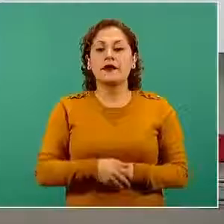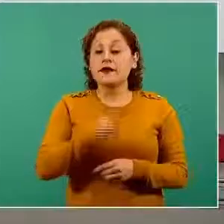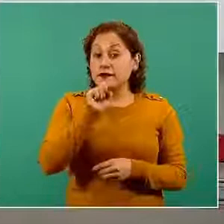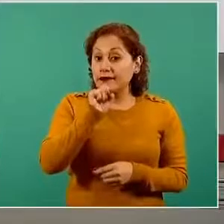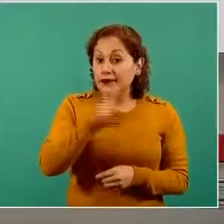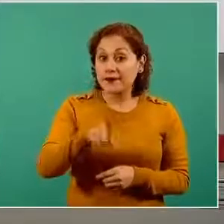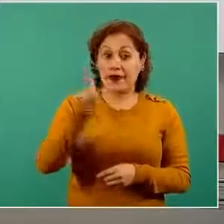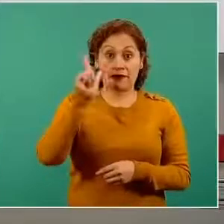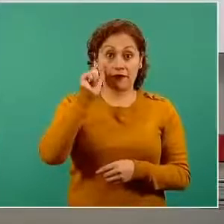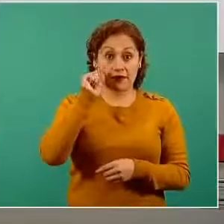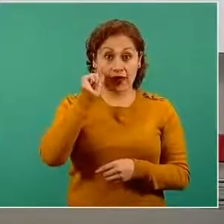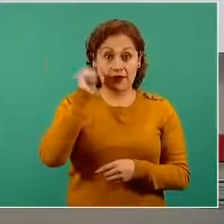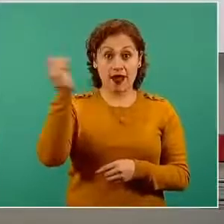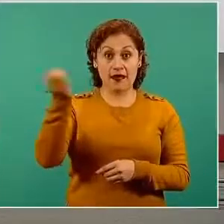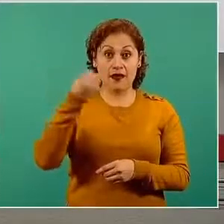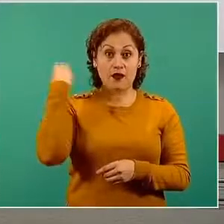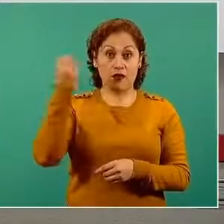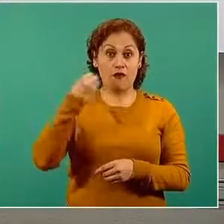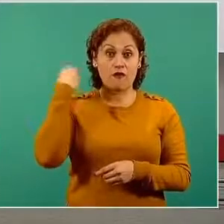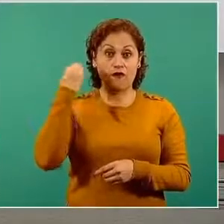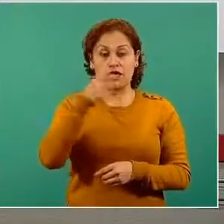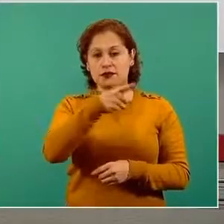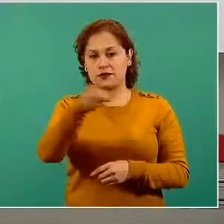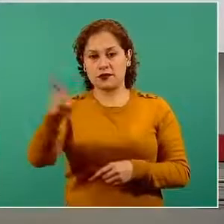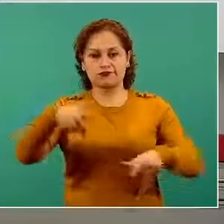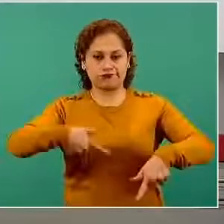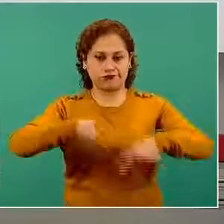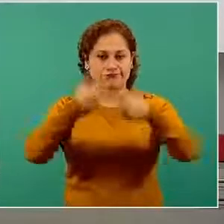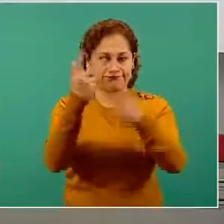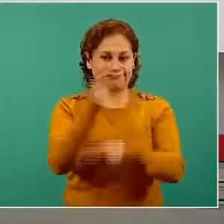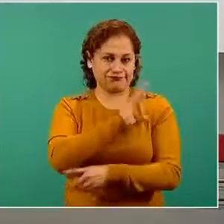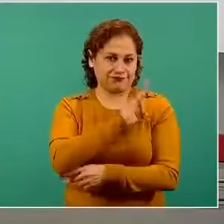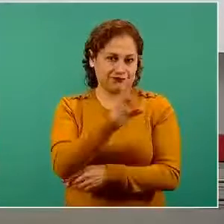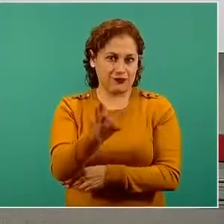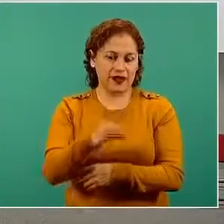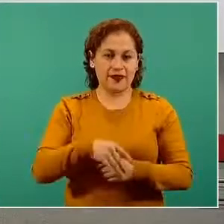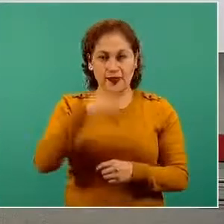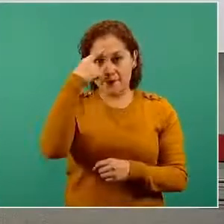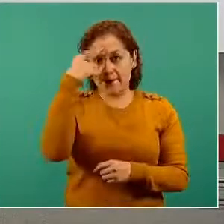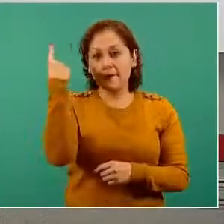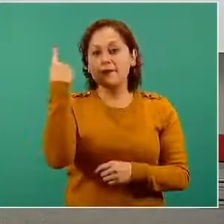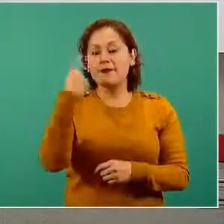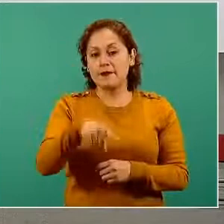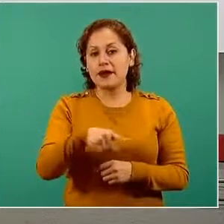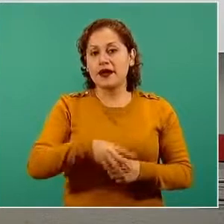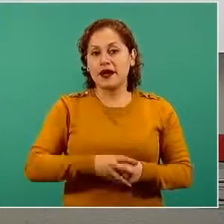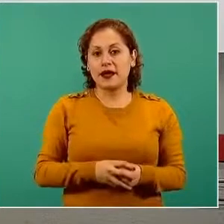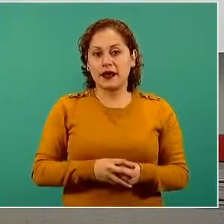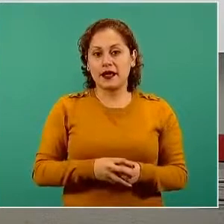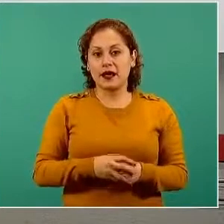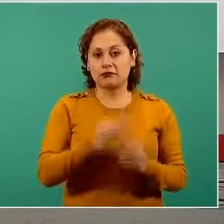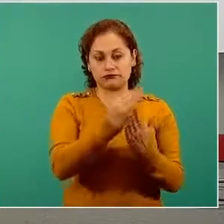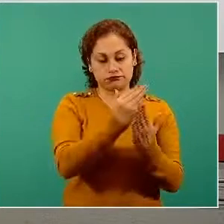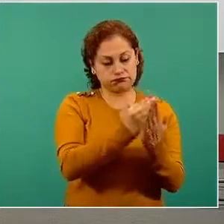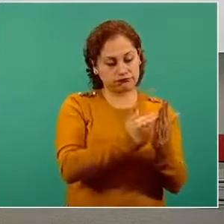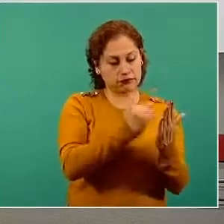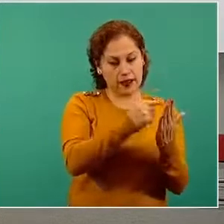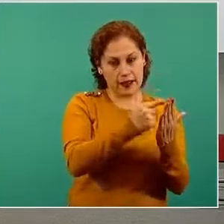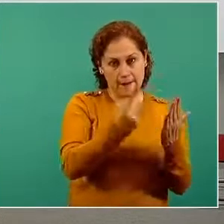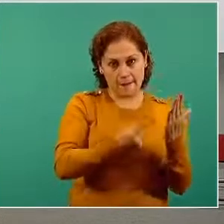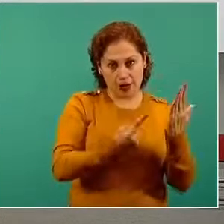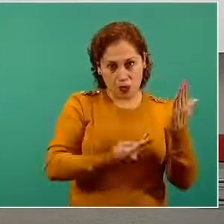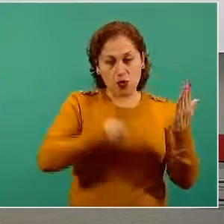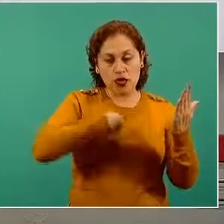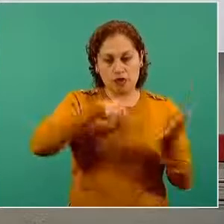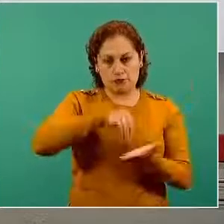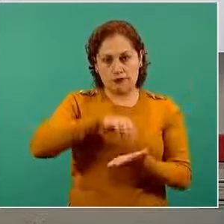de prensa, puedan también acompañarnos y obviamente ya tomando nota de quienes quedaron pendientes con las preguntas el